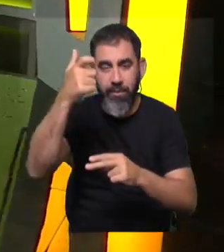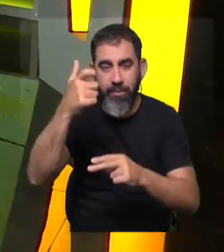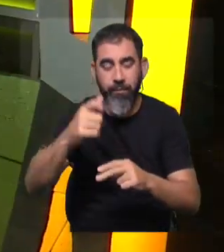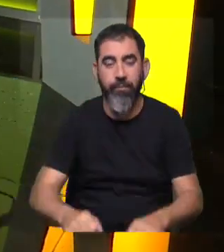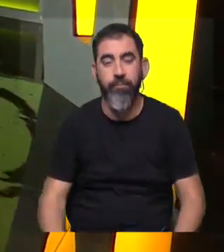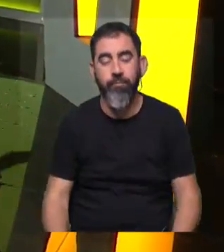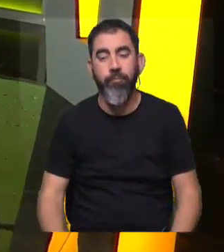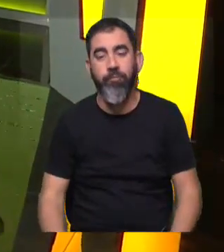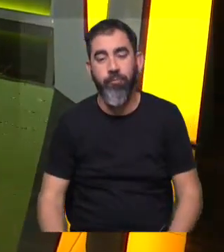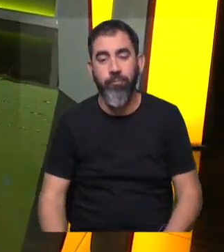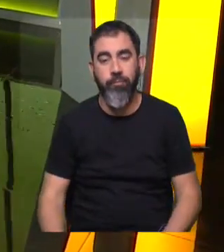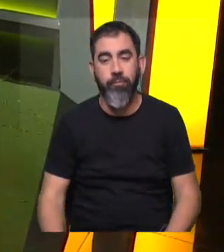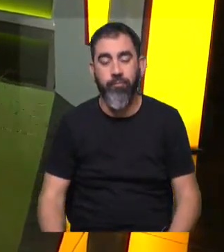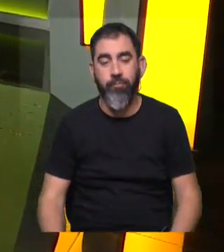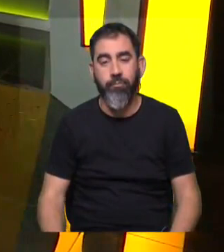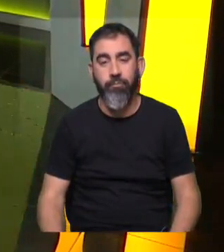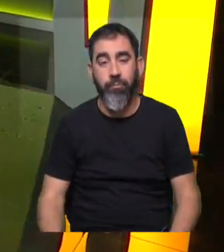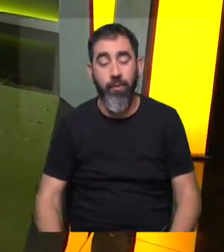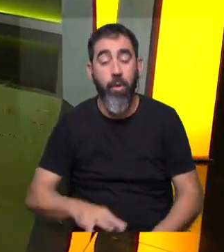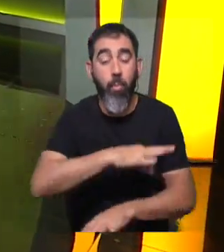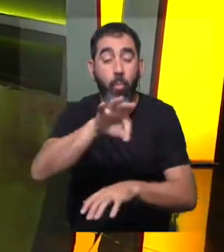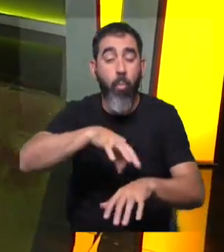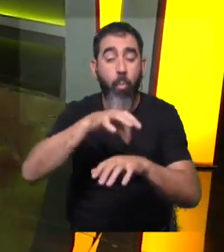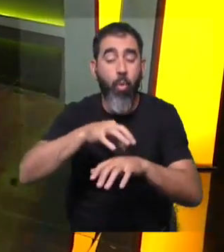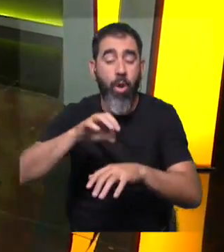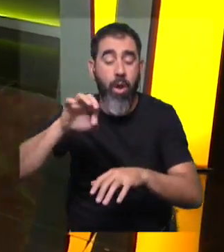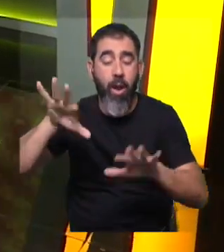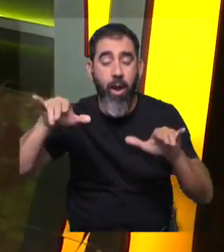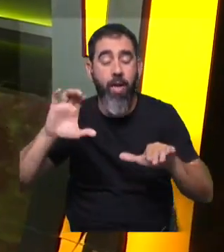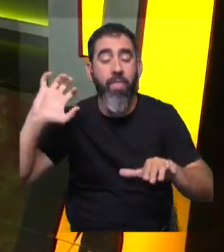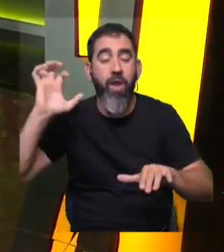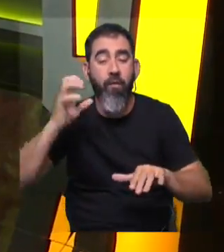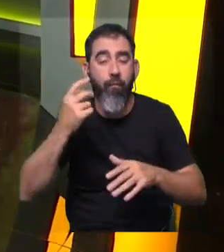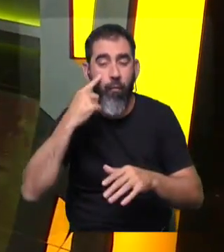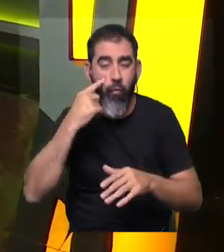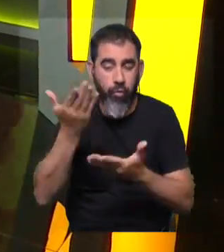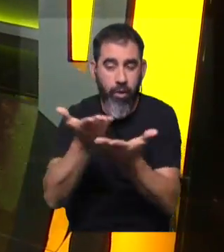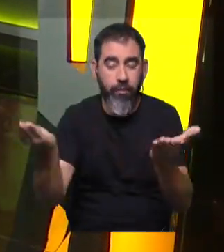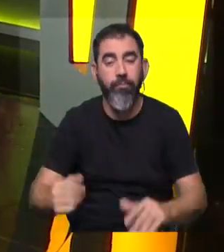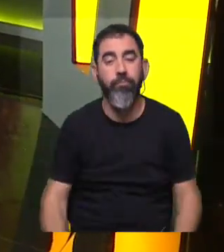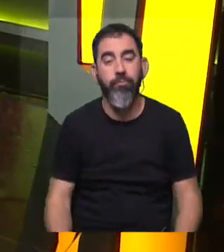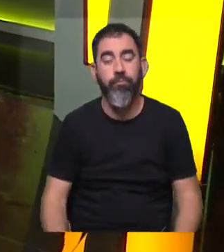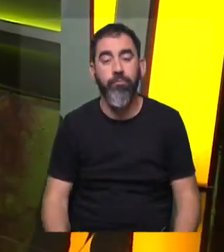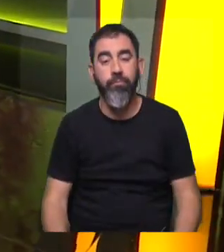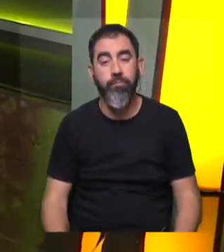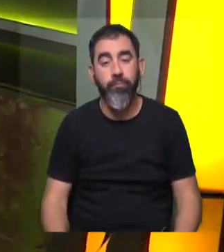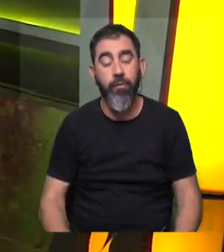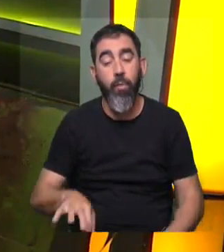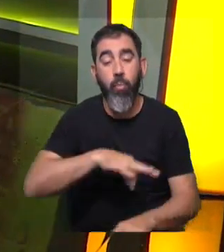con Spider-Man, por ya ejemplo, que es una mosca, ¿no? Pero en realidad es aliada de la ciencia y la vamos a conocer aquí. La mosca de la fruta,